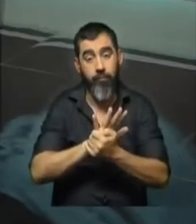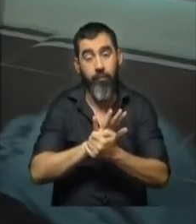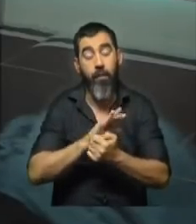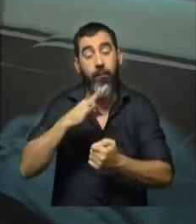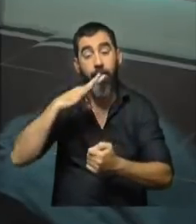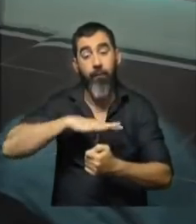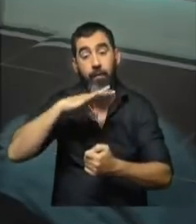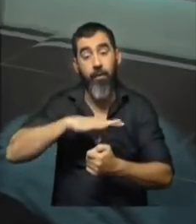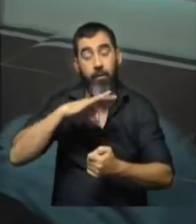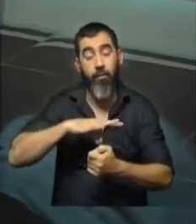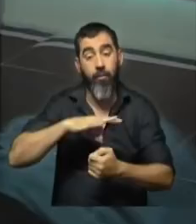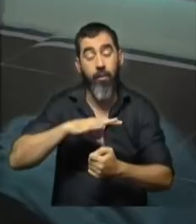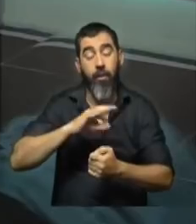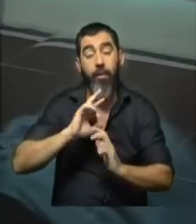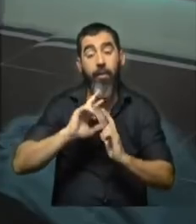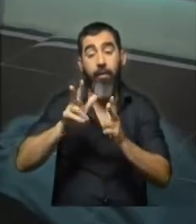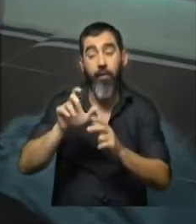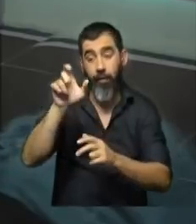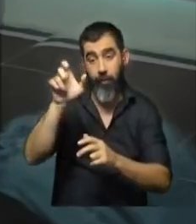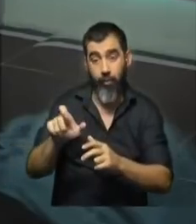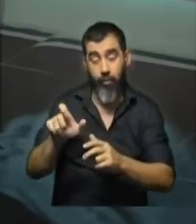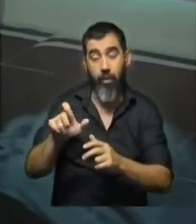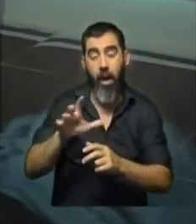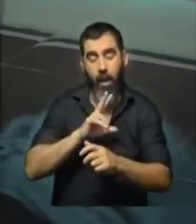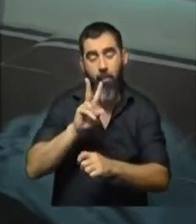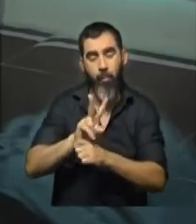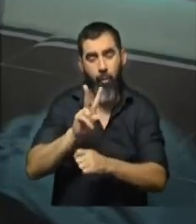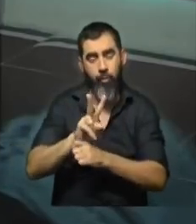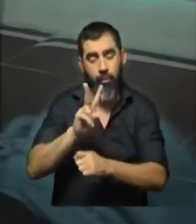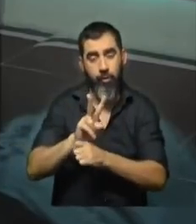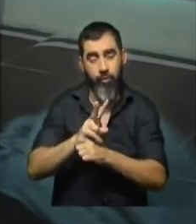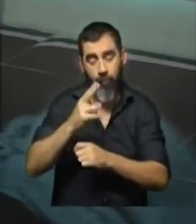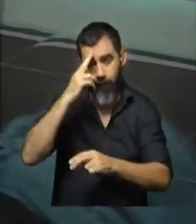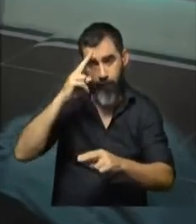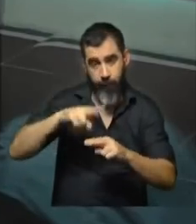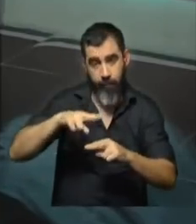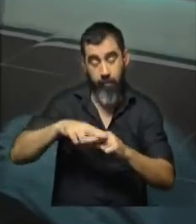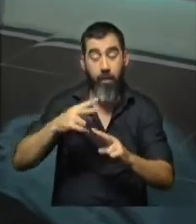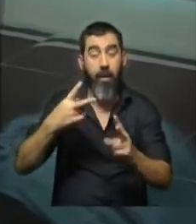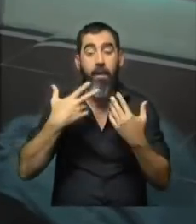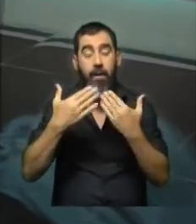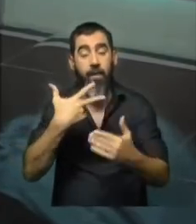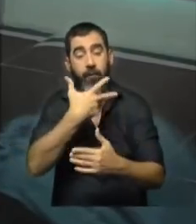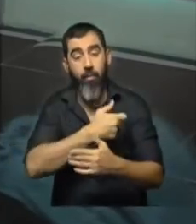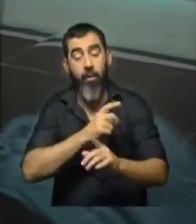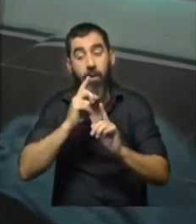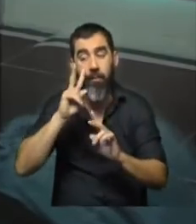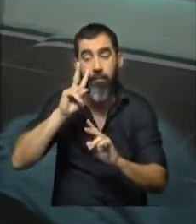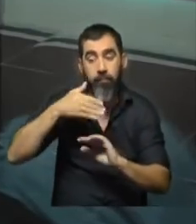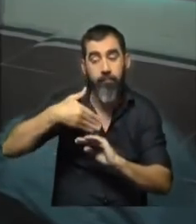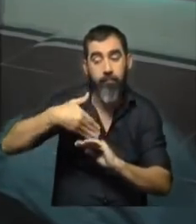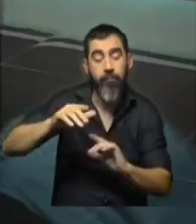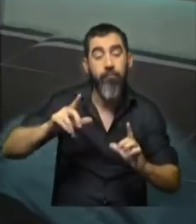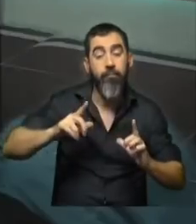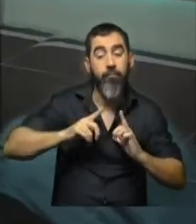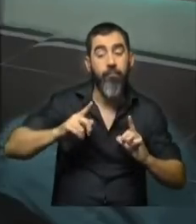viróloga Adriana Del Fraro dijo que si bien Uruguay tiene una capa de protección contra esta enfermedad por las vacunas, hay que estar atentos y mantener